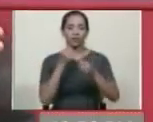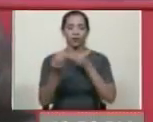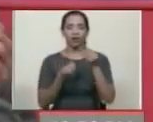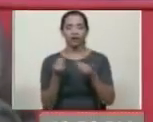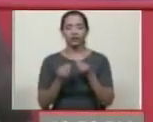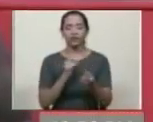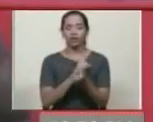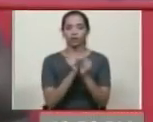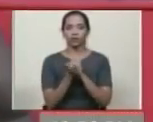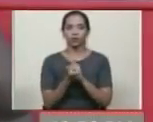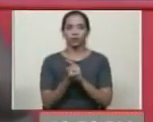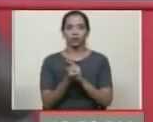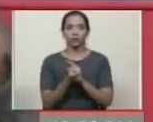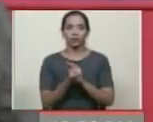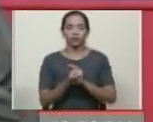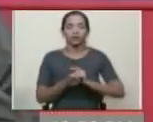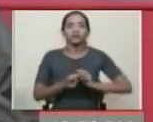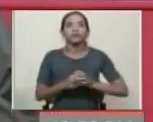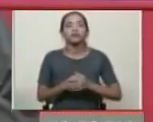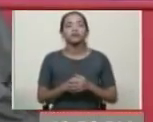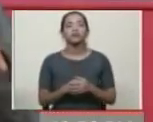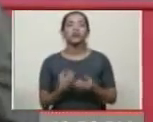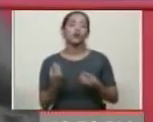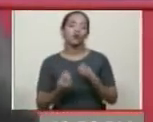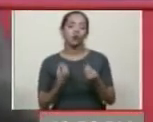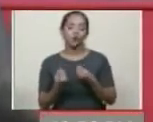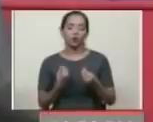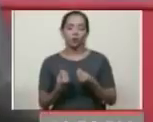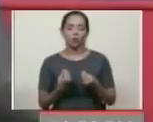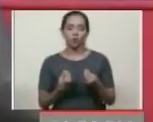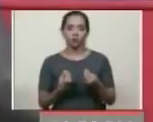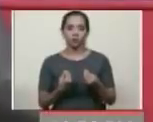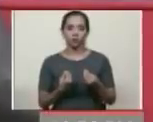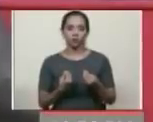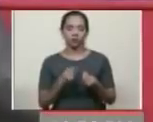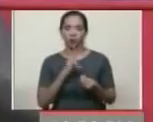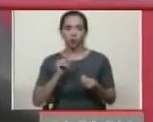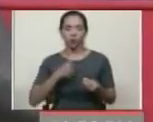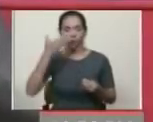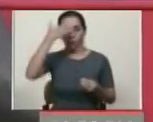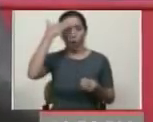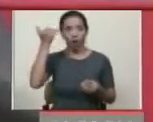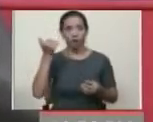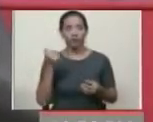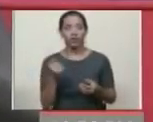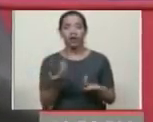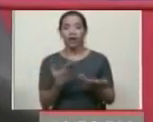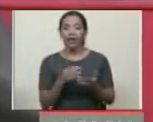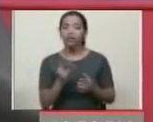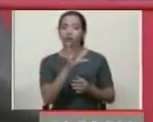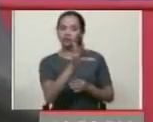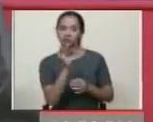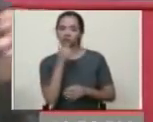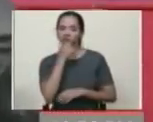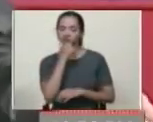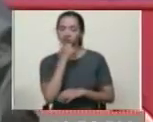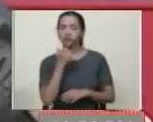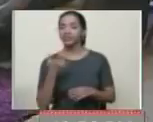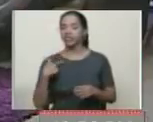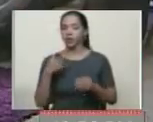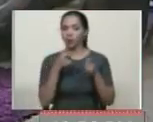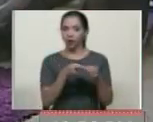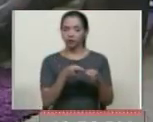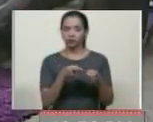porque nosotros somos, yo siempre digo, nos fuimos la generación del milenio, pero nunca podemos olvidar esa alternativa que nosotros tenemos ahí. Y